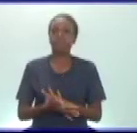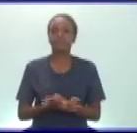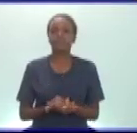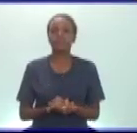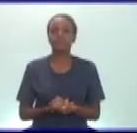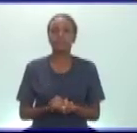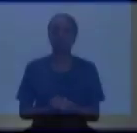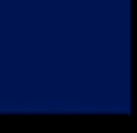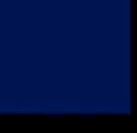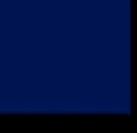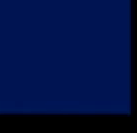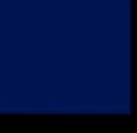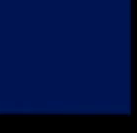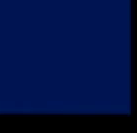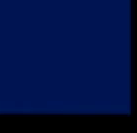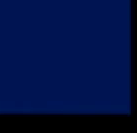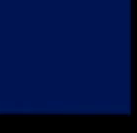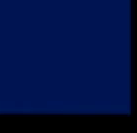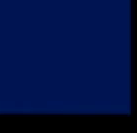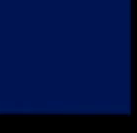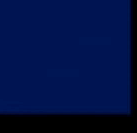televisiva.